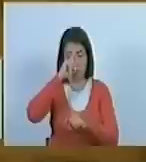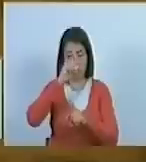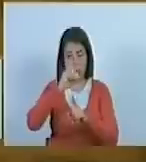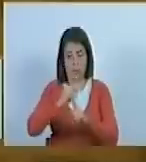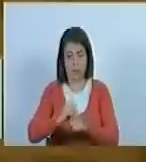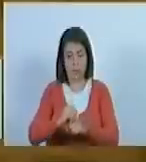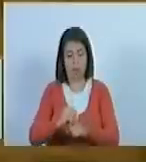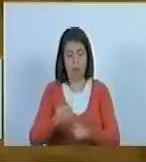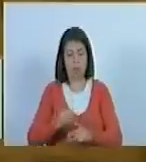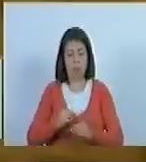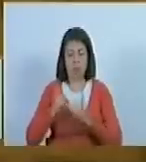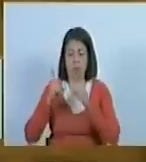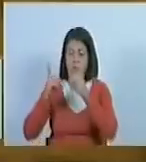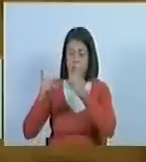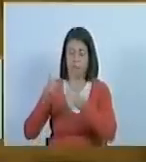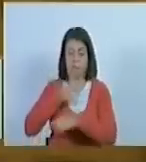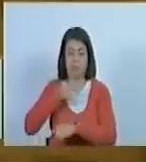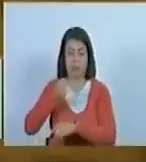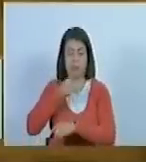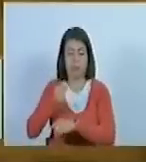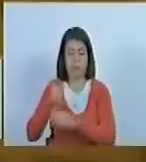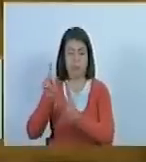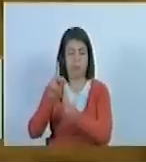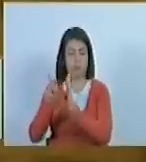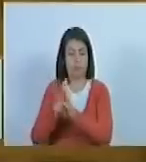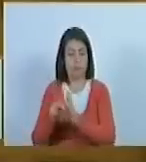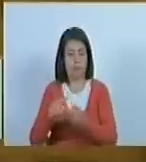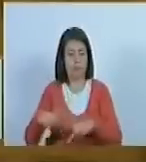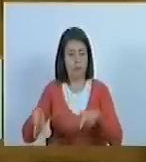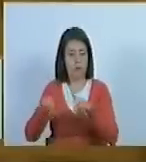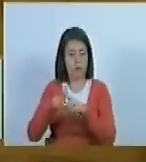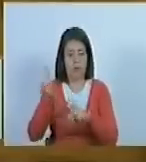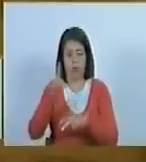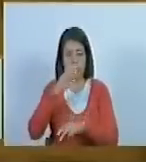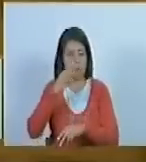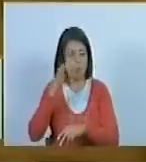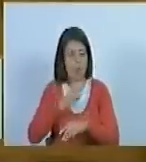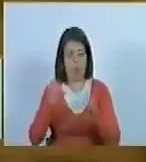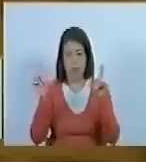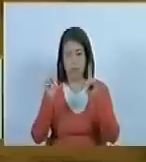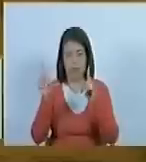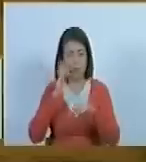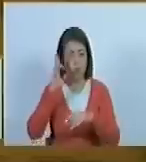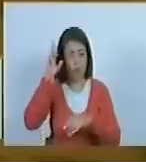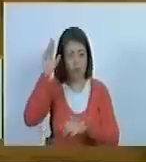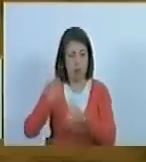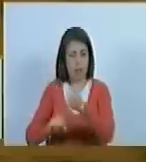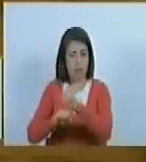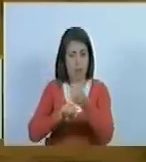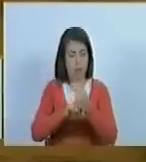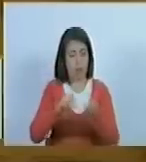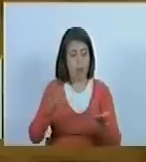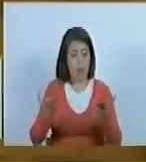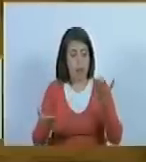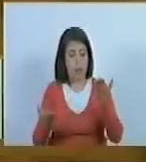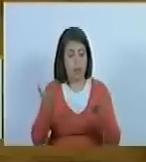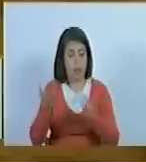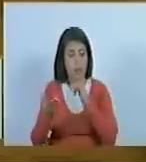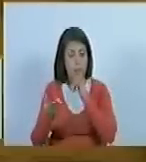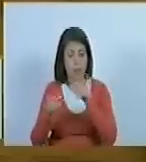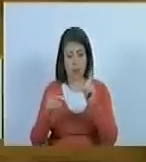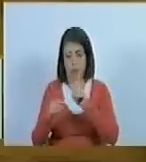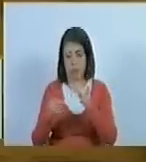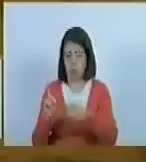para dignificar un periodismo de principios y valores. No es verdad que los medios de comunicación comerciales sean soportes neutrales de información.